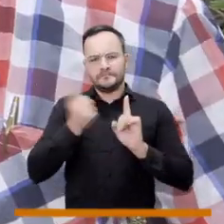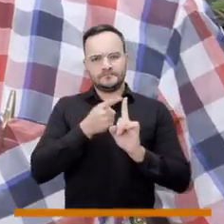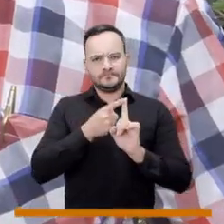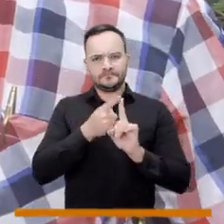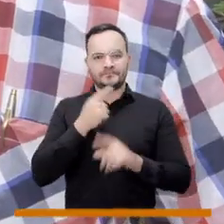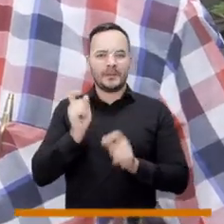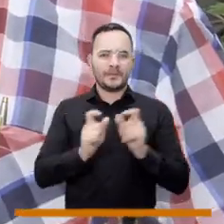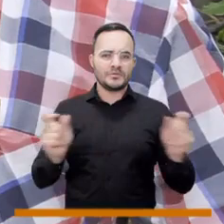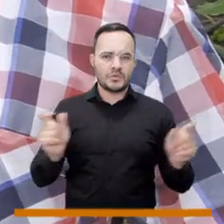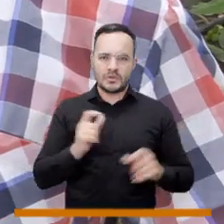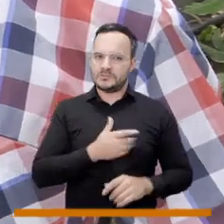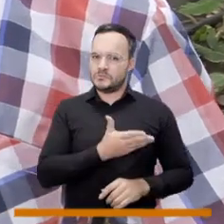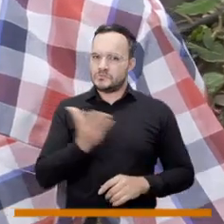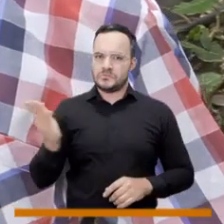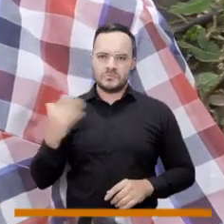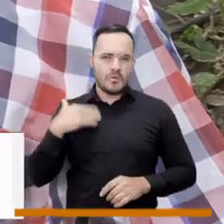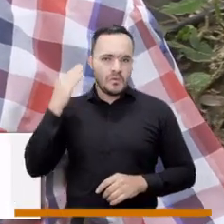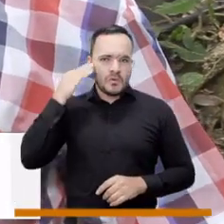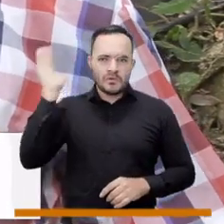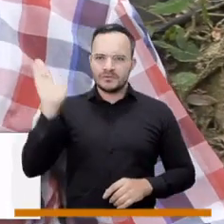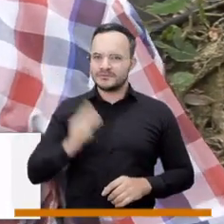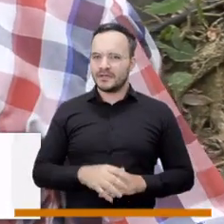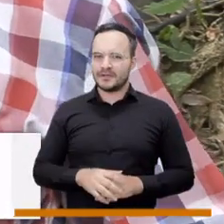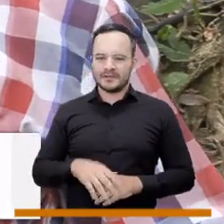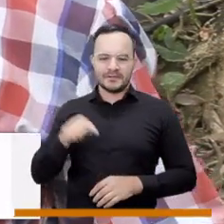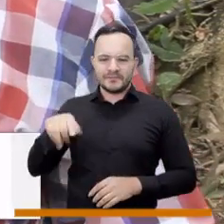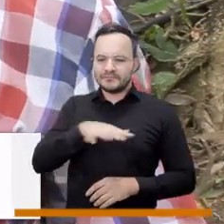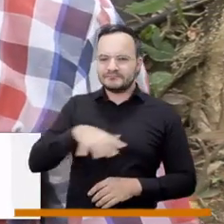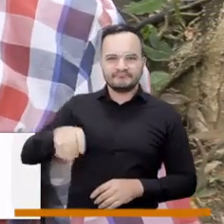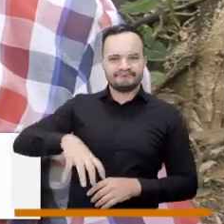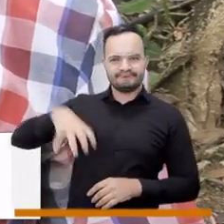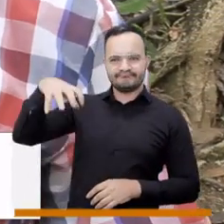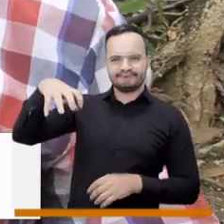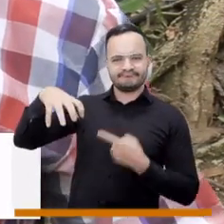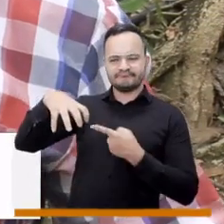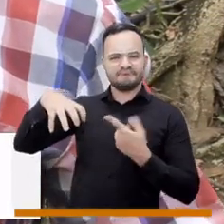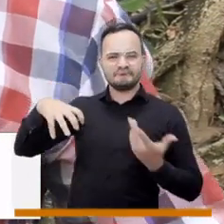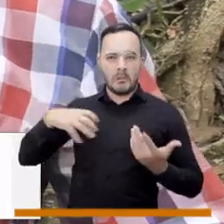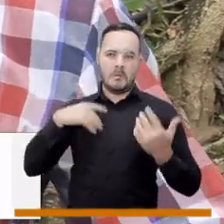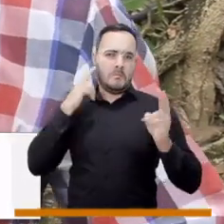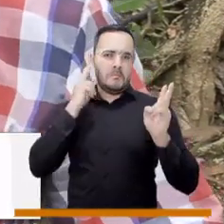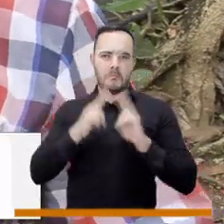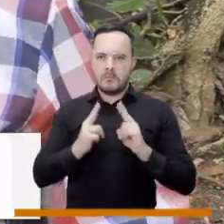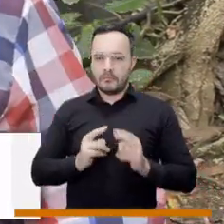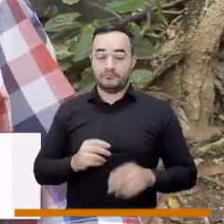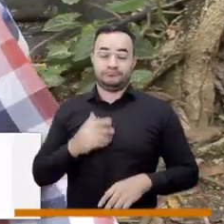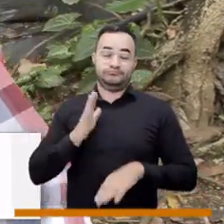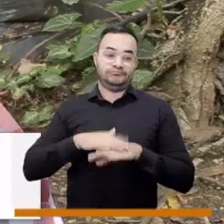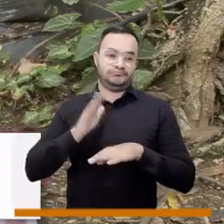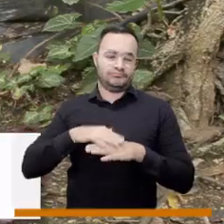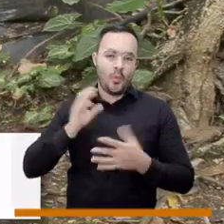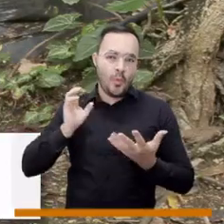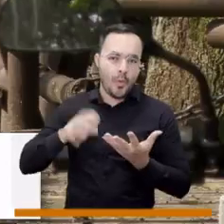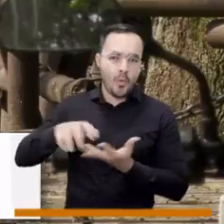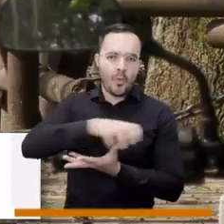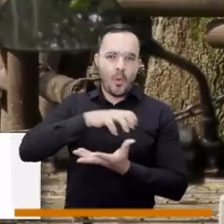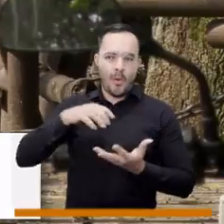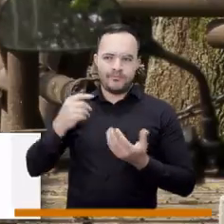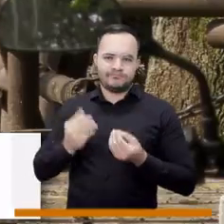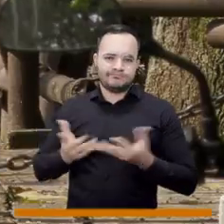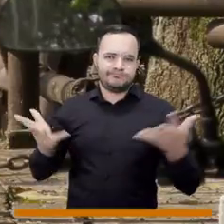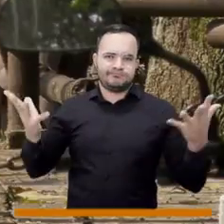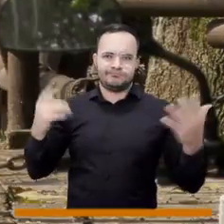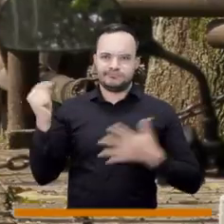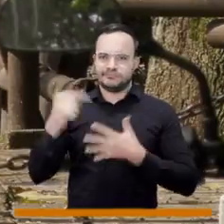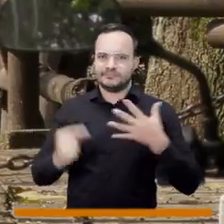gente de pronto no conoce ni sabe que aquí este Cerro tiene muchos servicios ecosistémicos